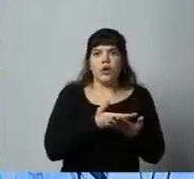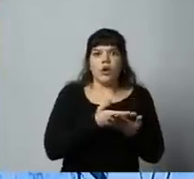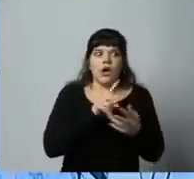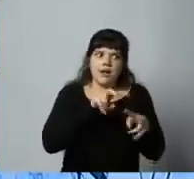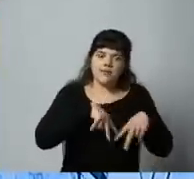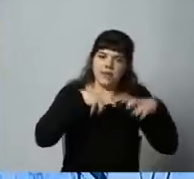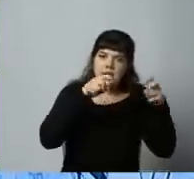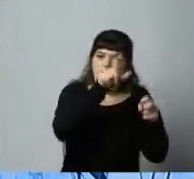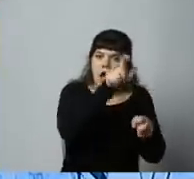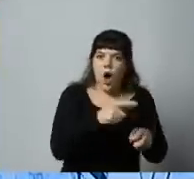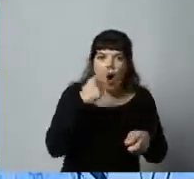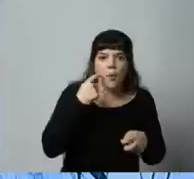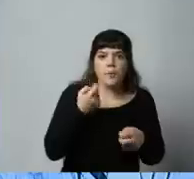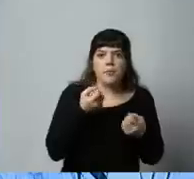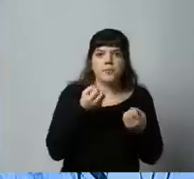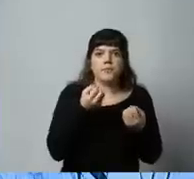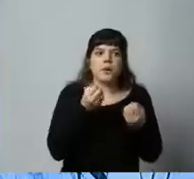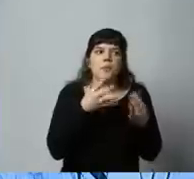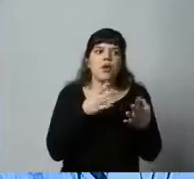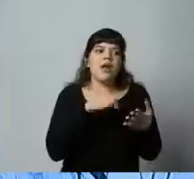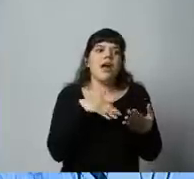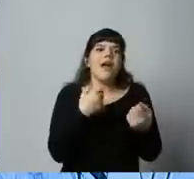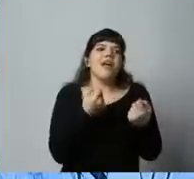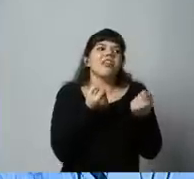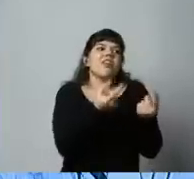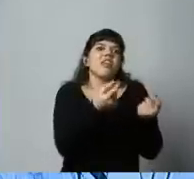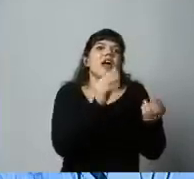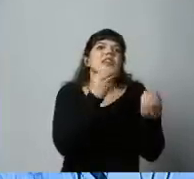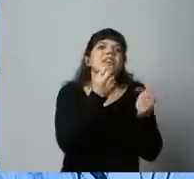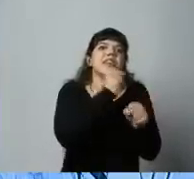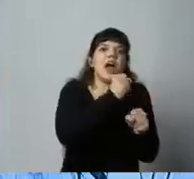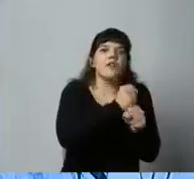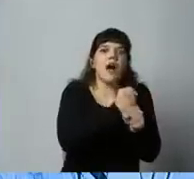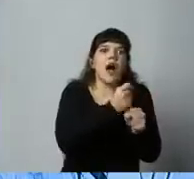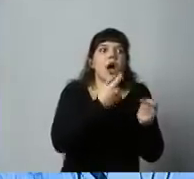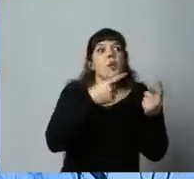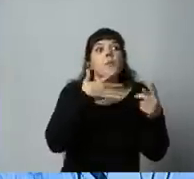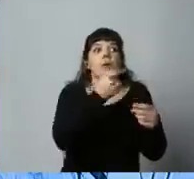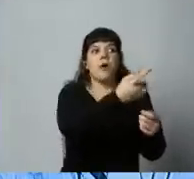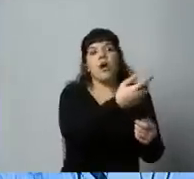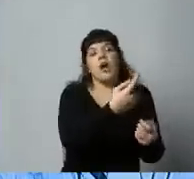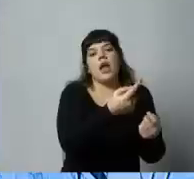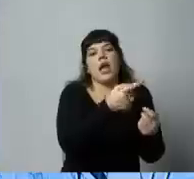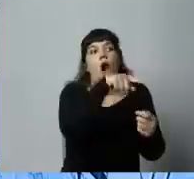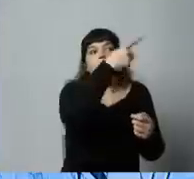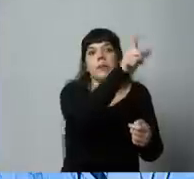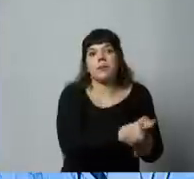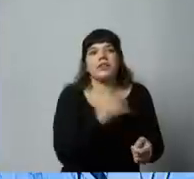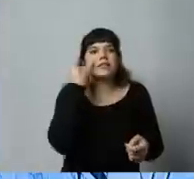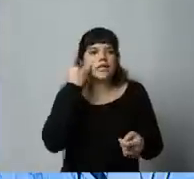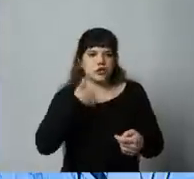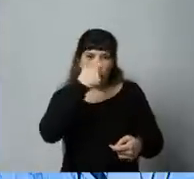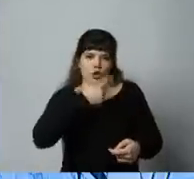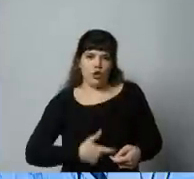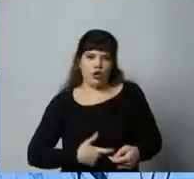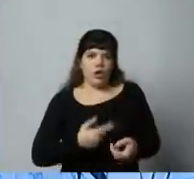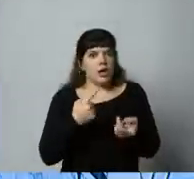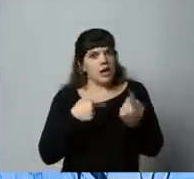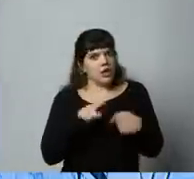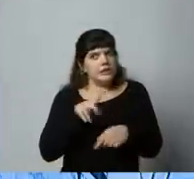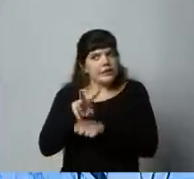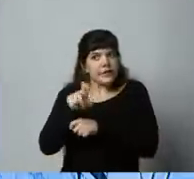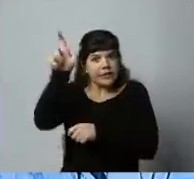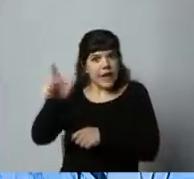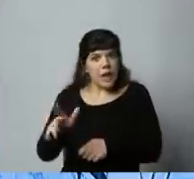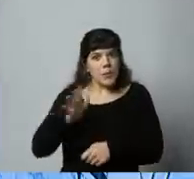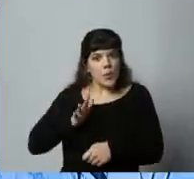investigando el ofrecimiento de pasantías a cambio de favores sexuales Pues bien esa esta fiscal había tenido una